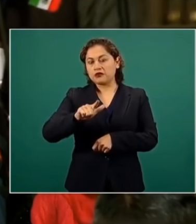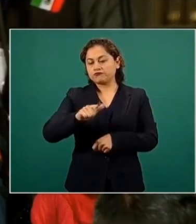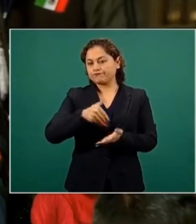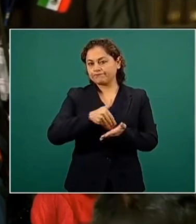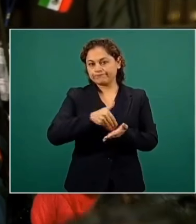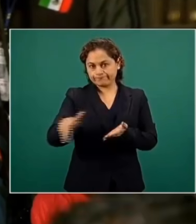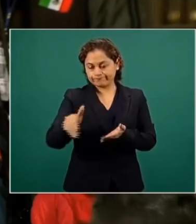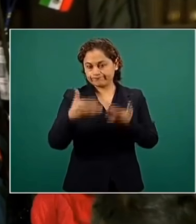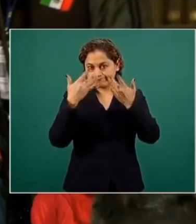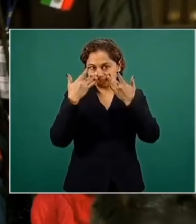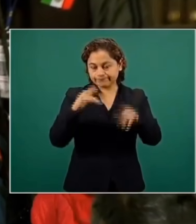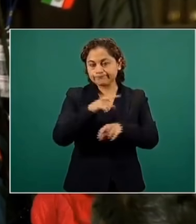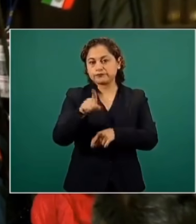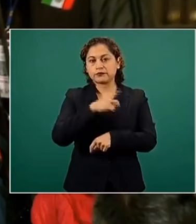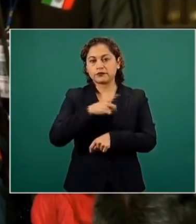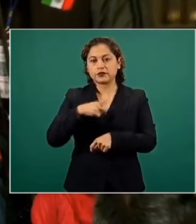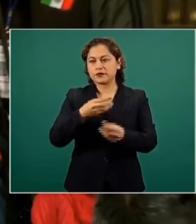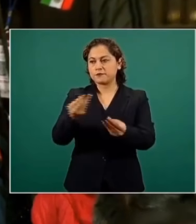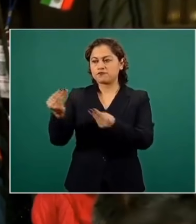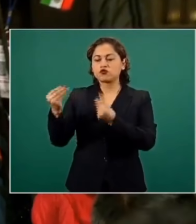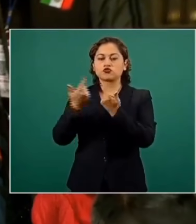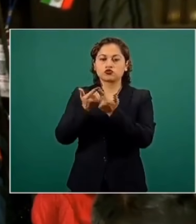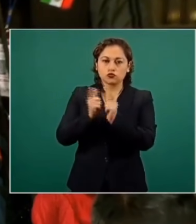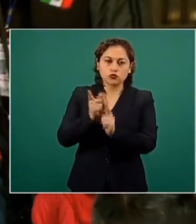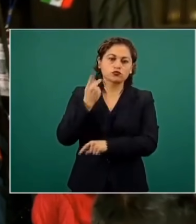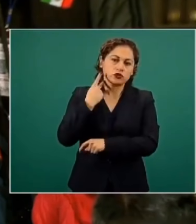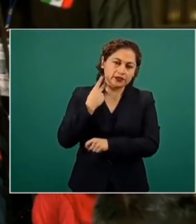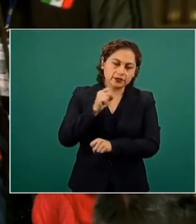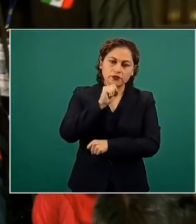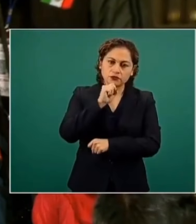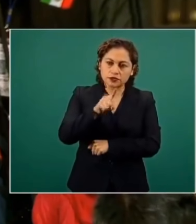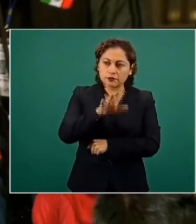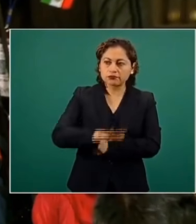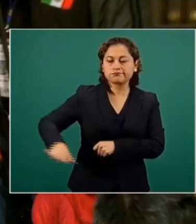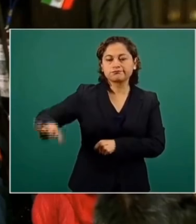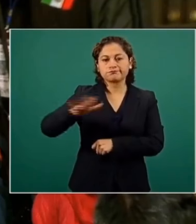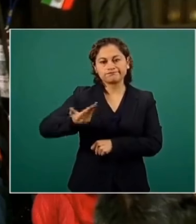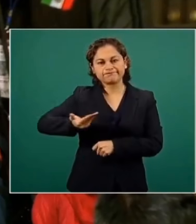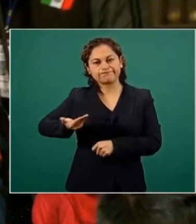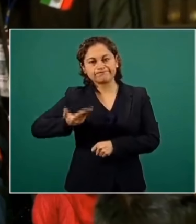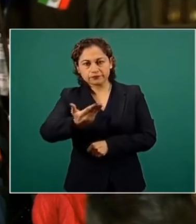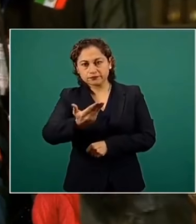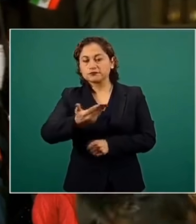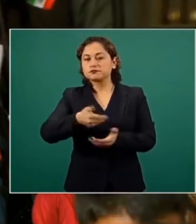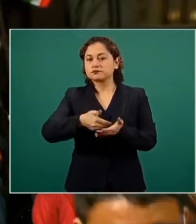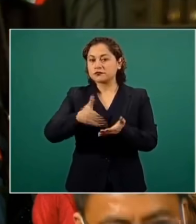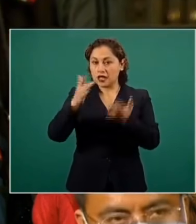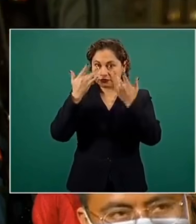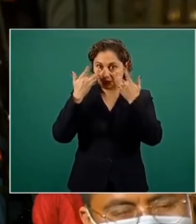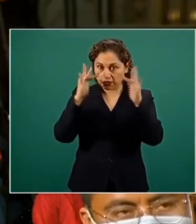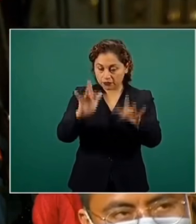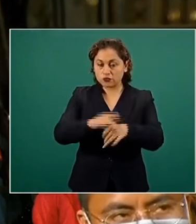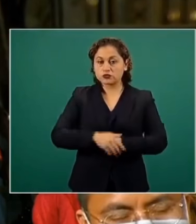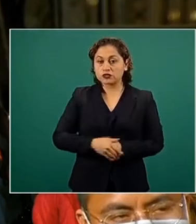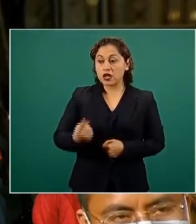ayer. Medios de comunicación, partidos políticos, insisten con esta renuncia. Uno de los medios en particular